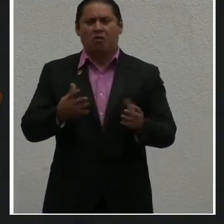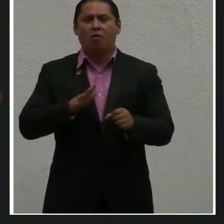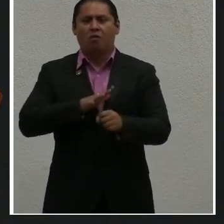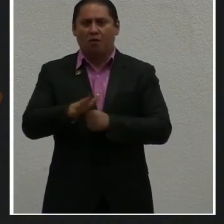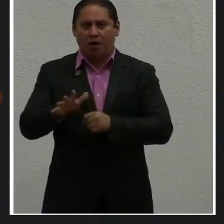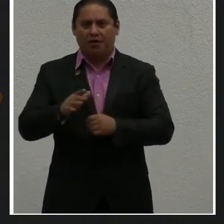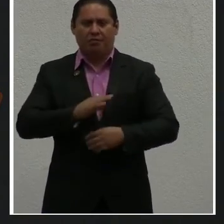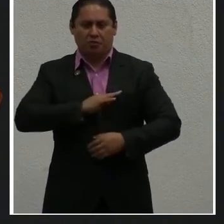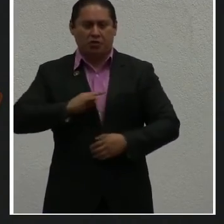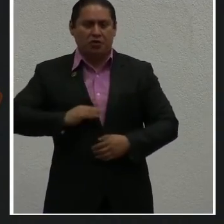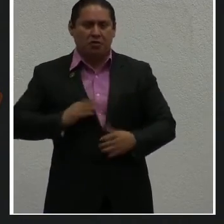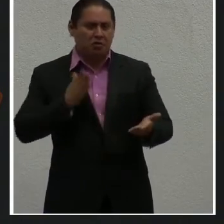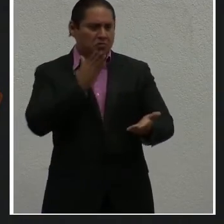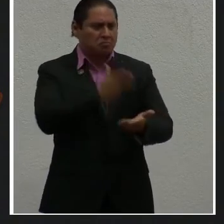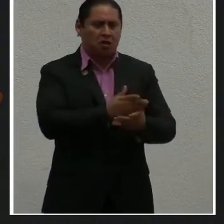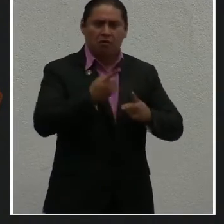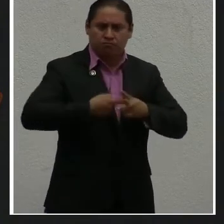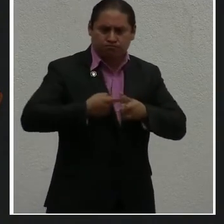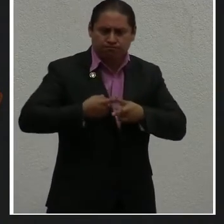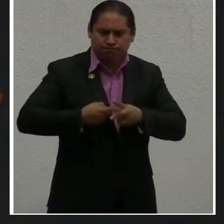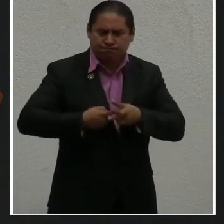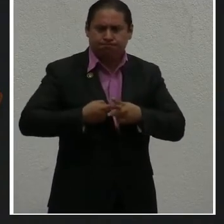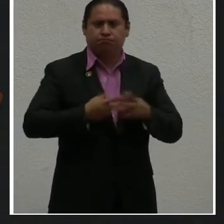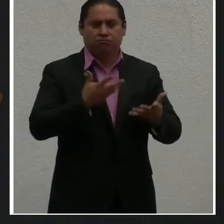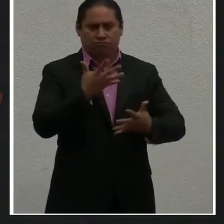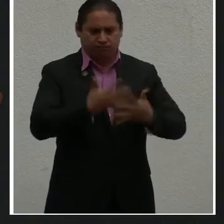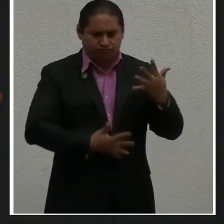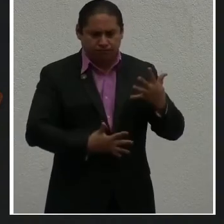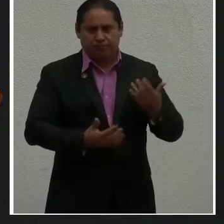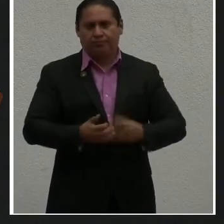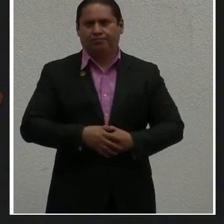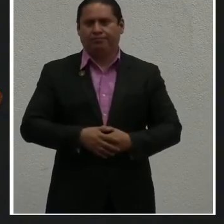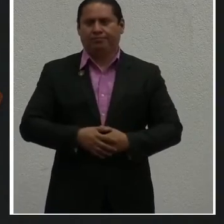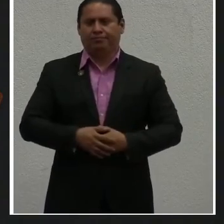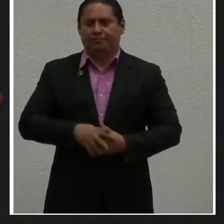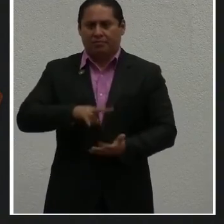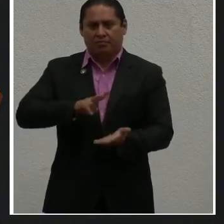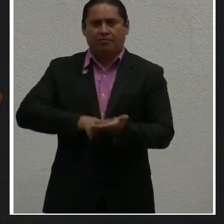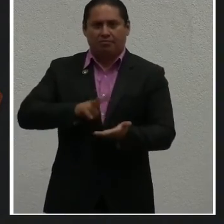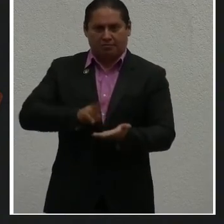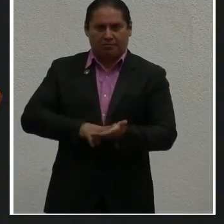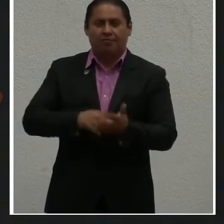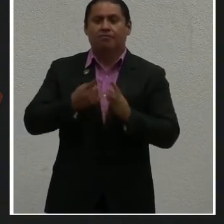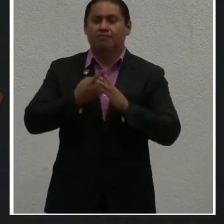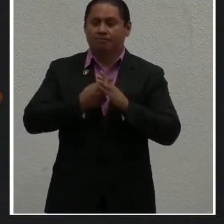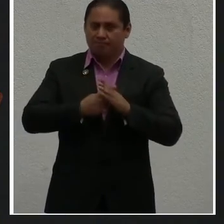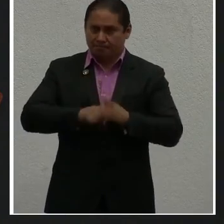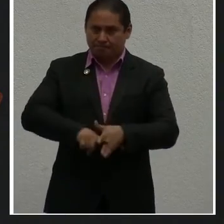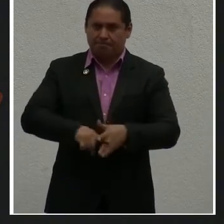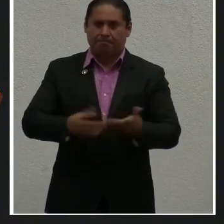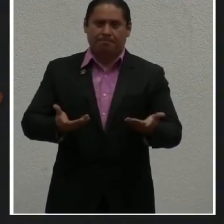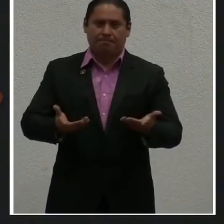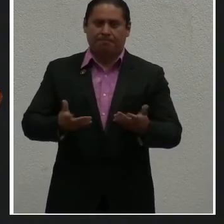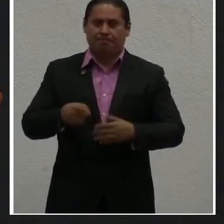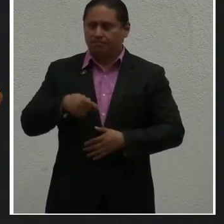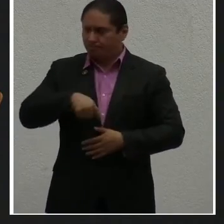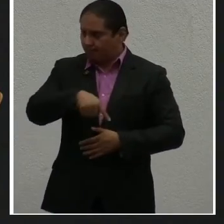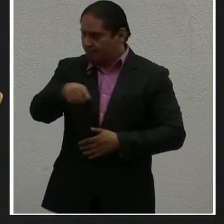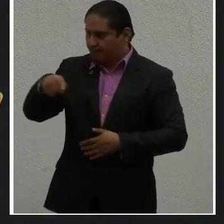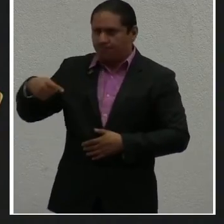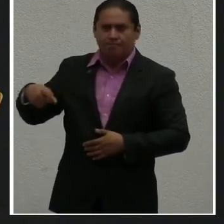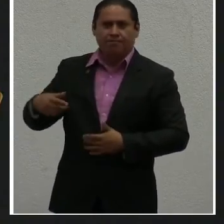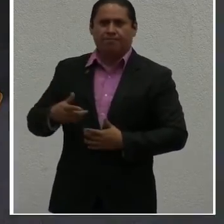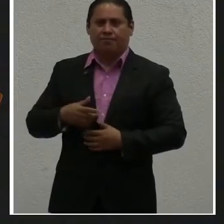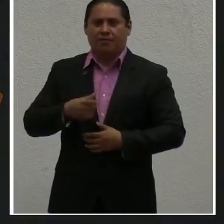municipios. Creo que vale la pena tener que empezar, porque nos toca a